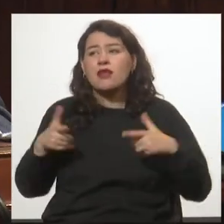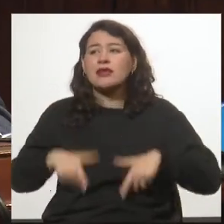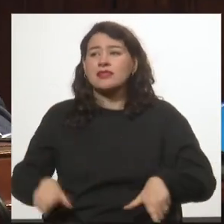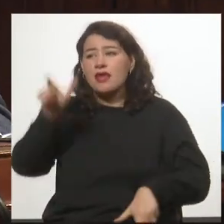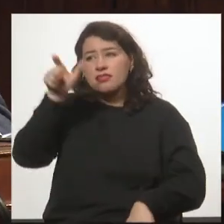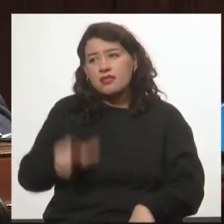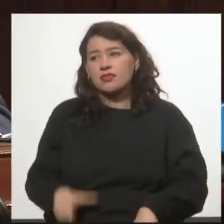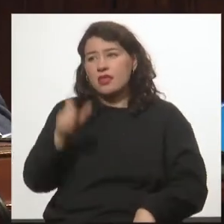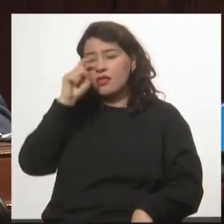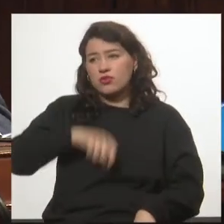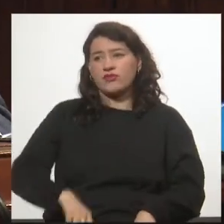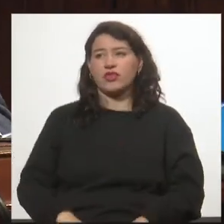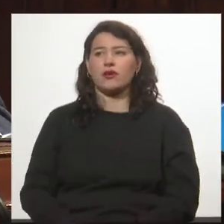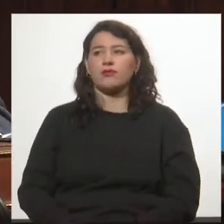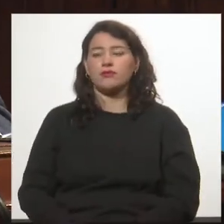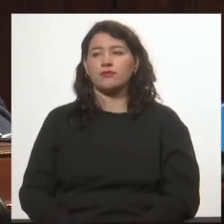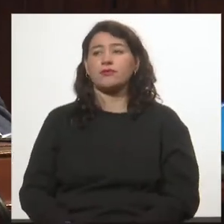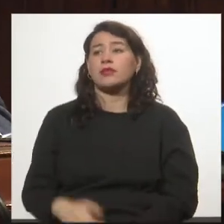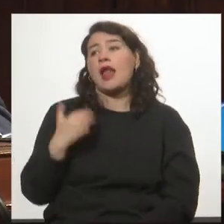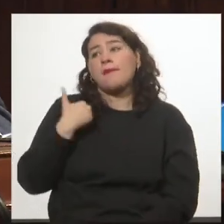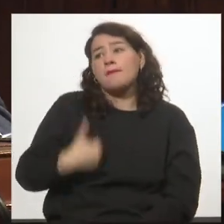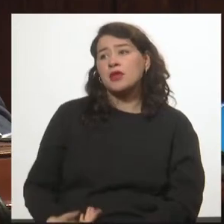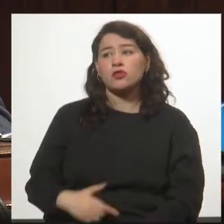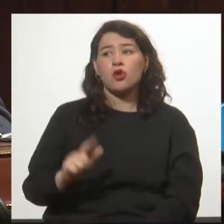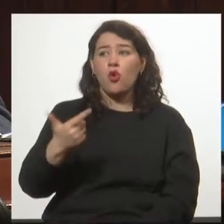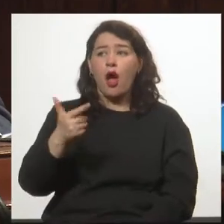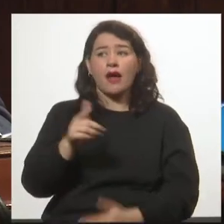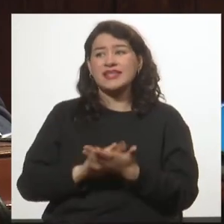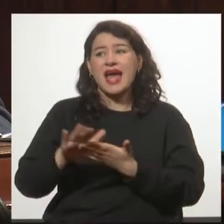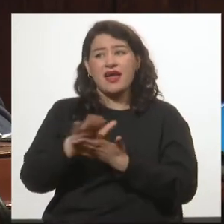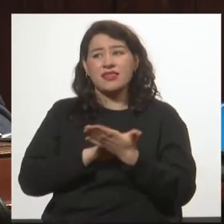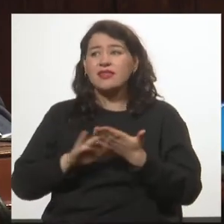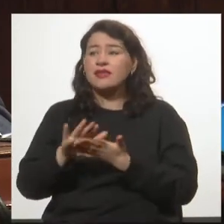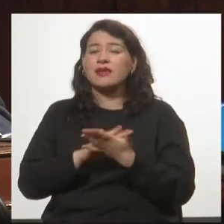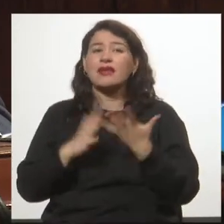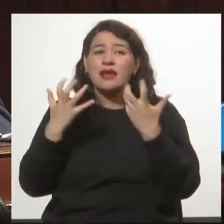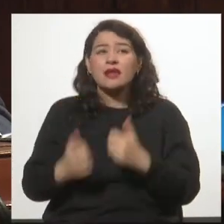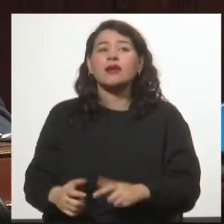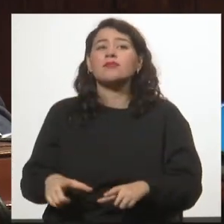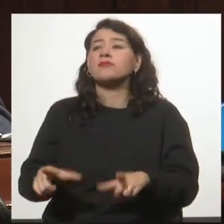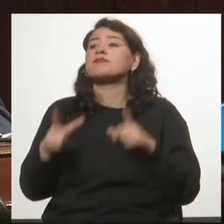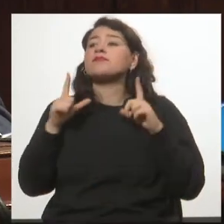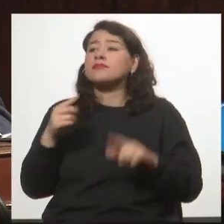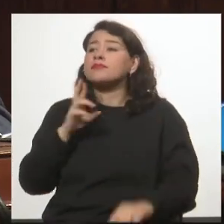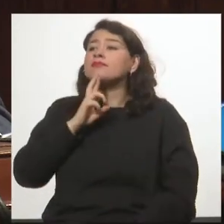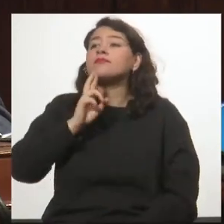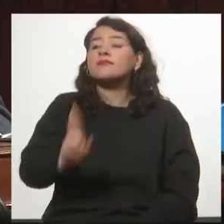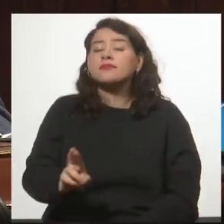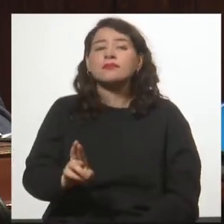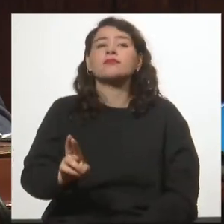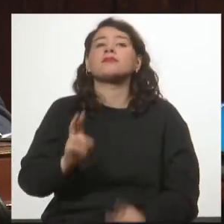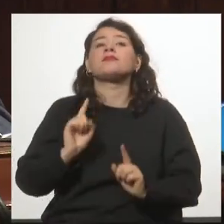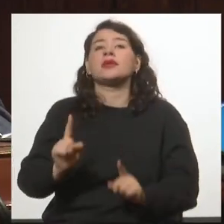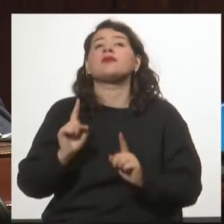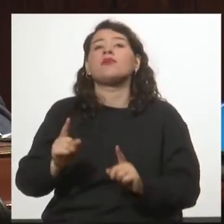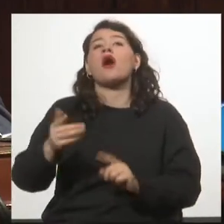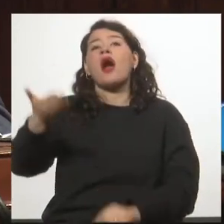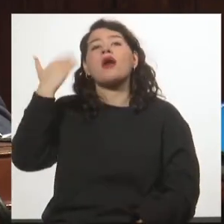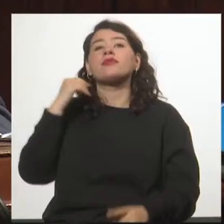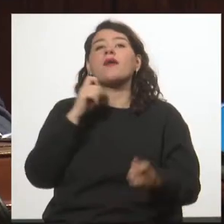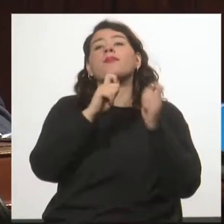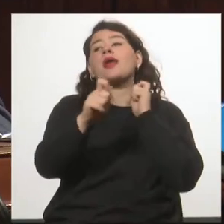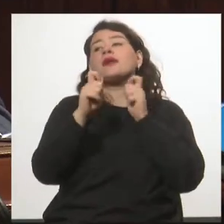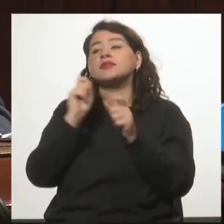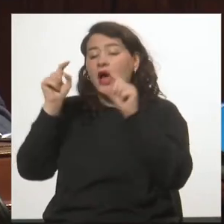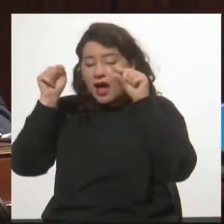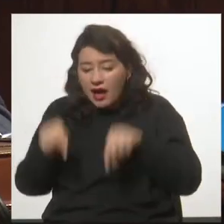de montevideo lamento que no haya nadie que esté dispuesto a poner la cara para decir lo que dicen en la prensa